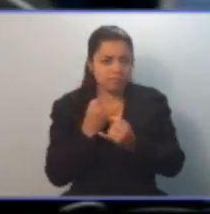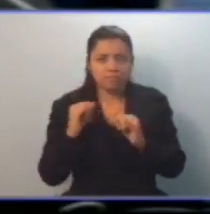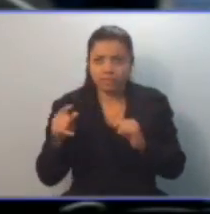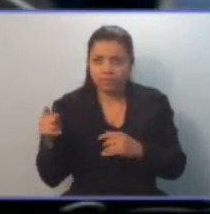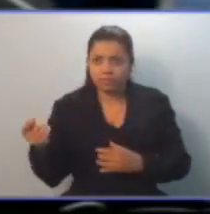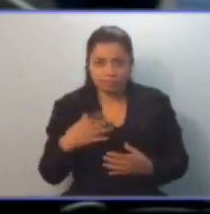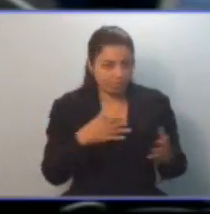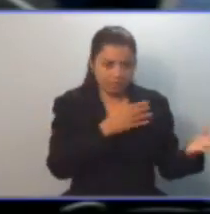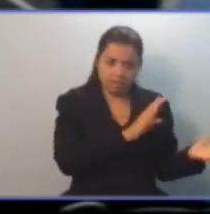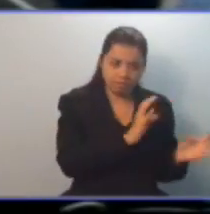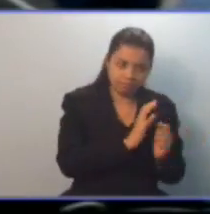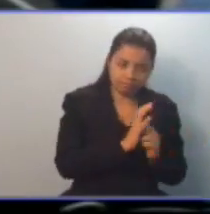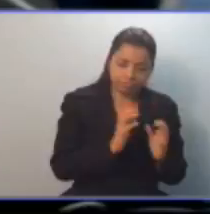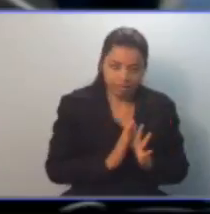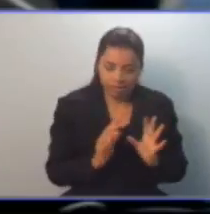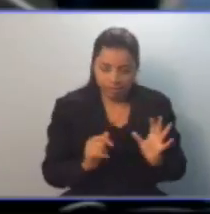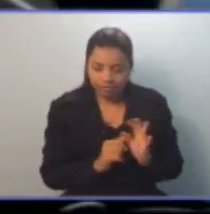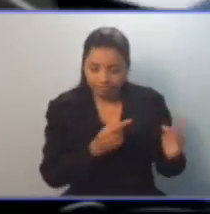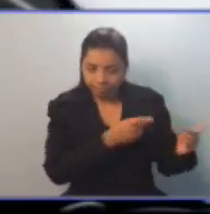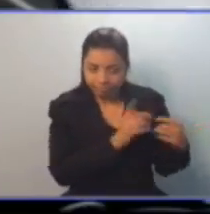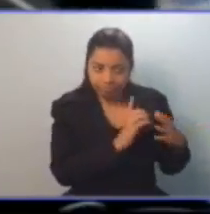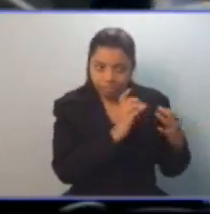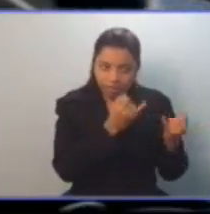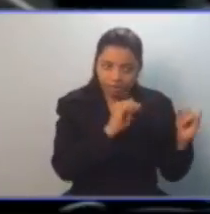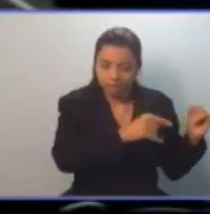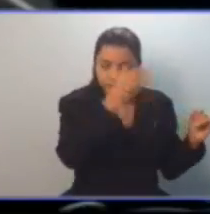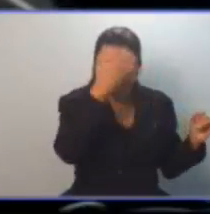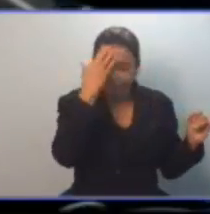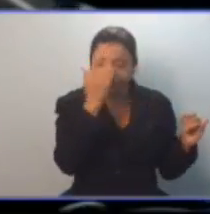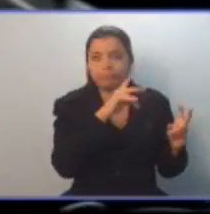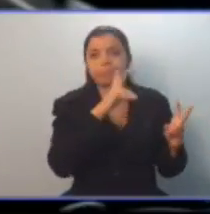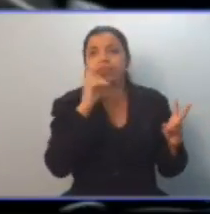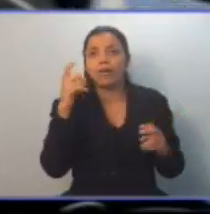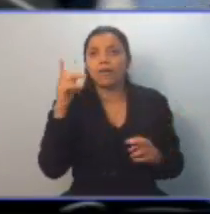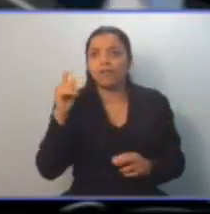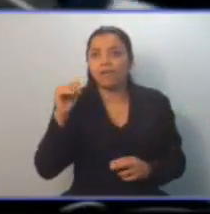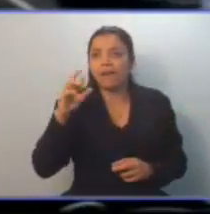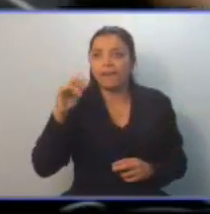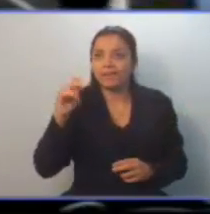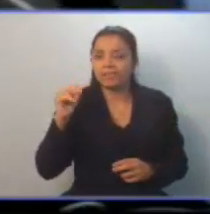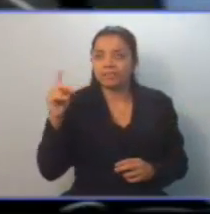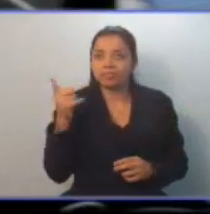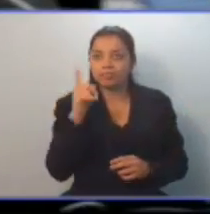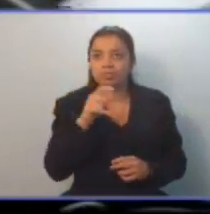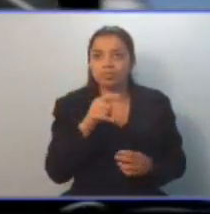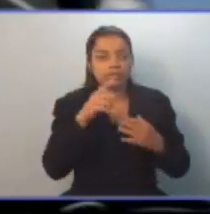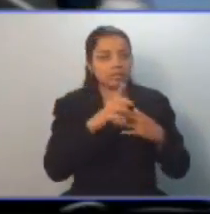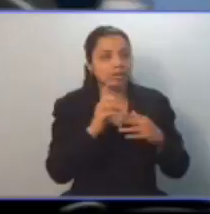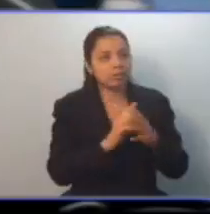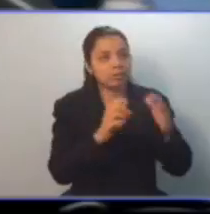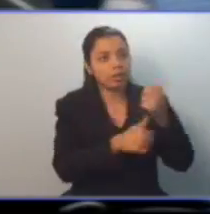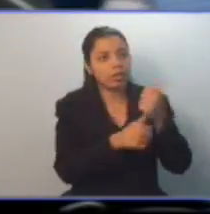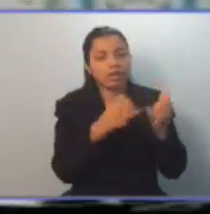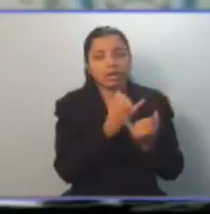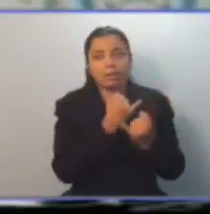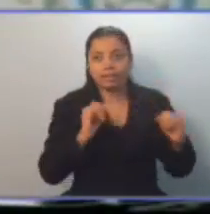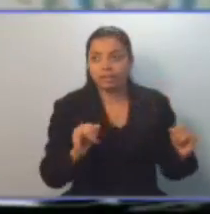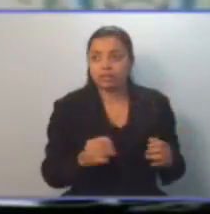no hay problema. Así es que creo que eso se refiere, Karen, con la pregunta de los diputados independientes.